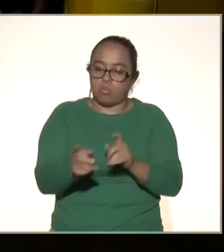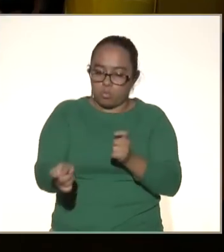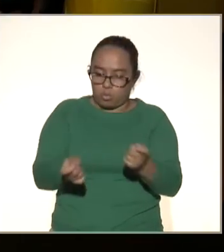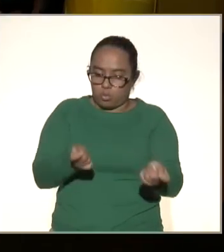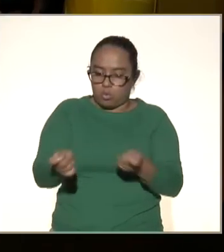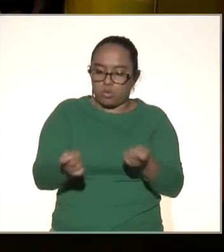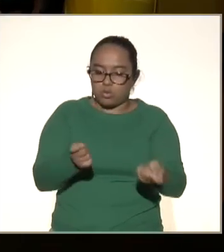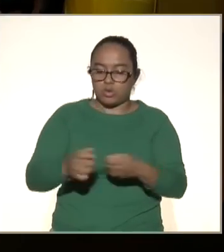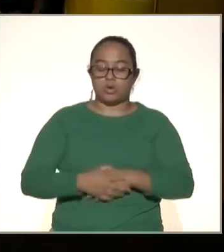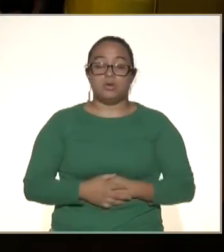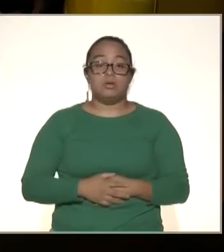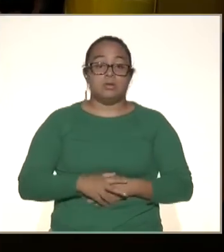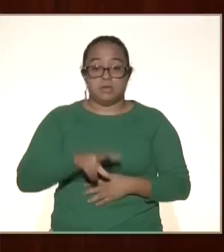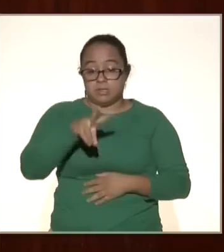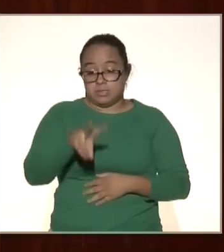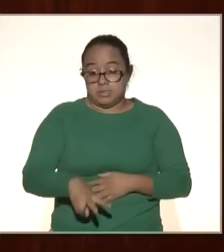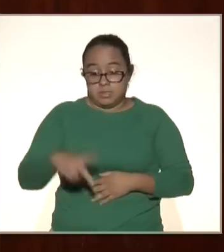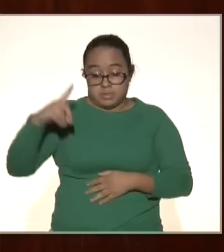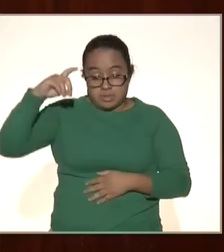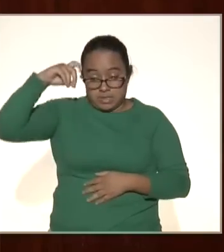parece complicado porque